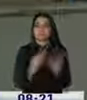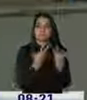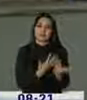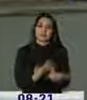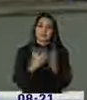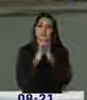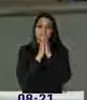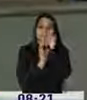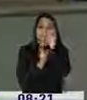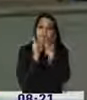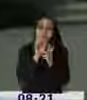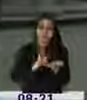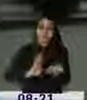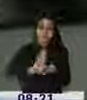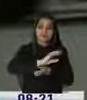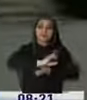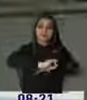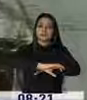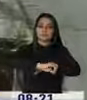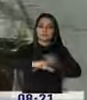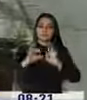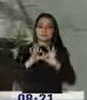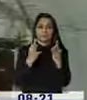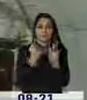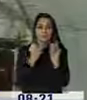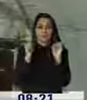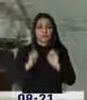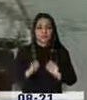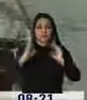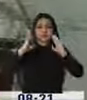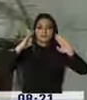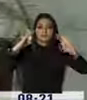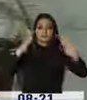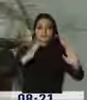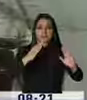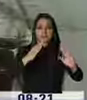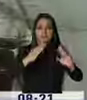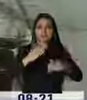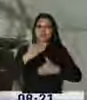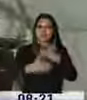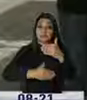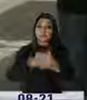de los habitantes del barrio Promoción Familiar sea escuchado